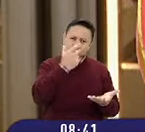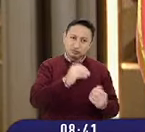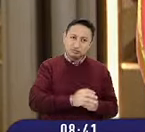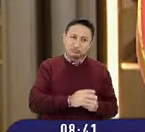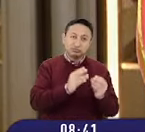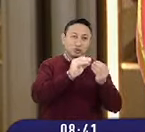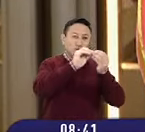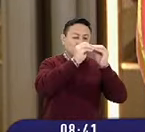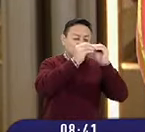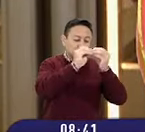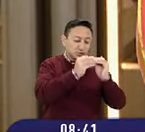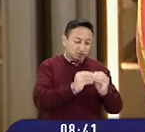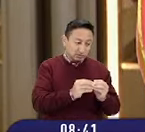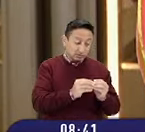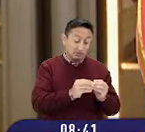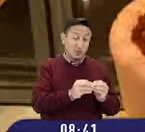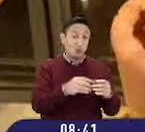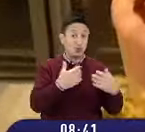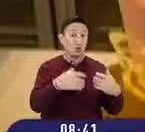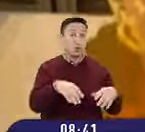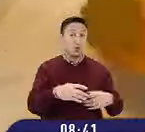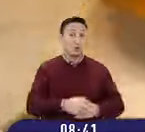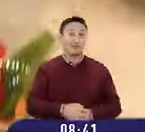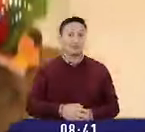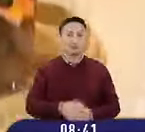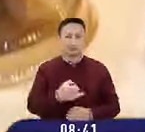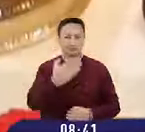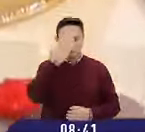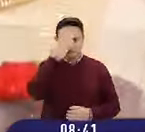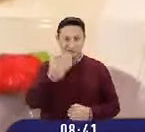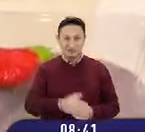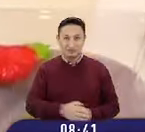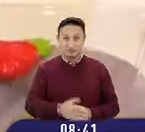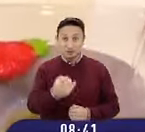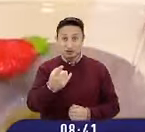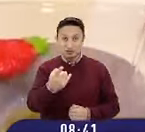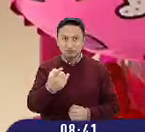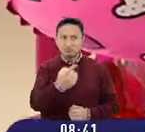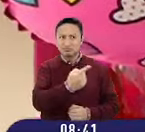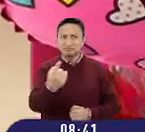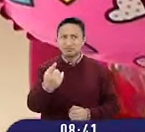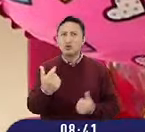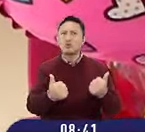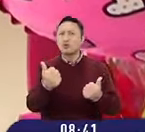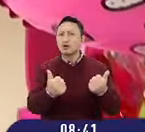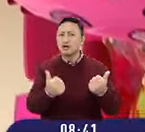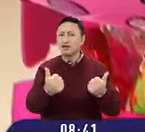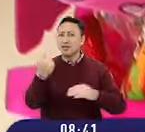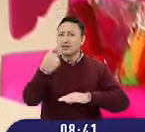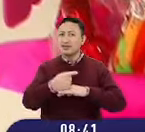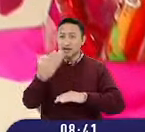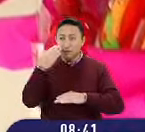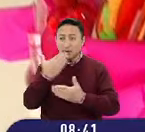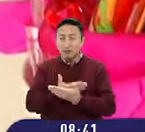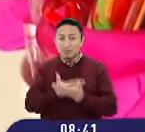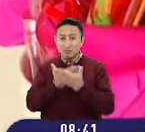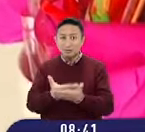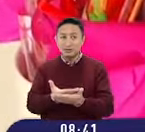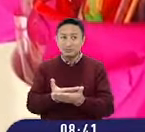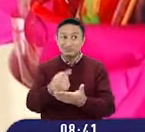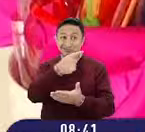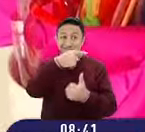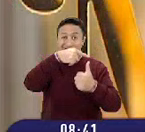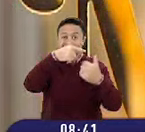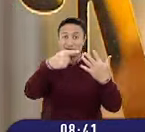formas inimaginables. Ya lo sabe, usted elige de qué forma quiere entregar su presente a